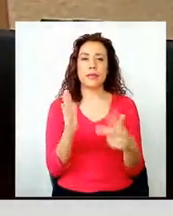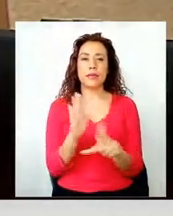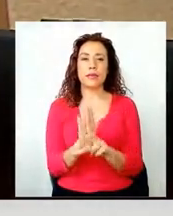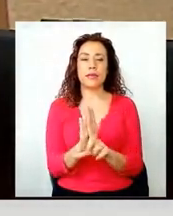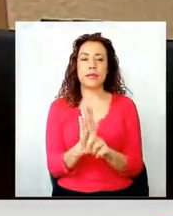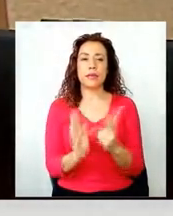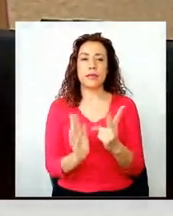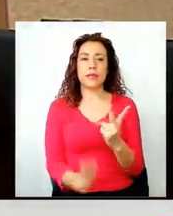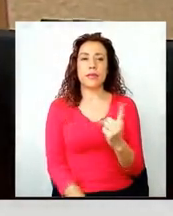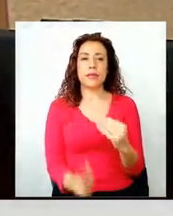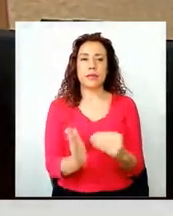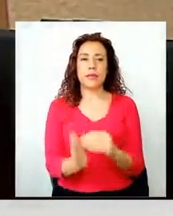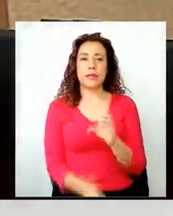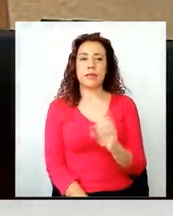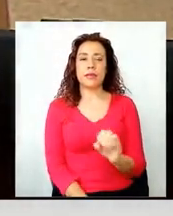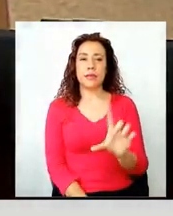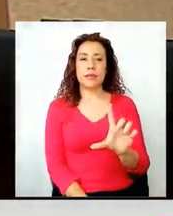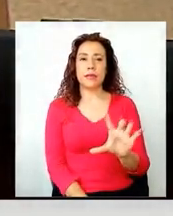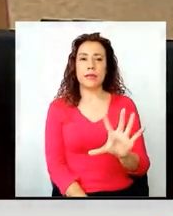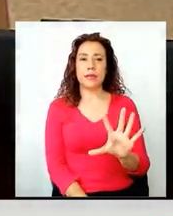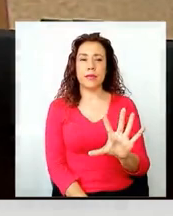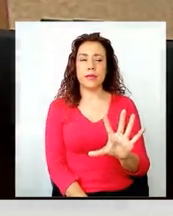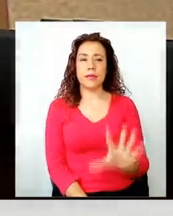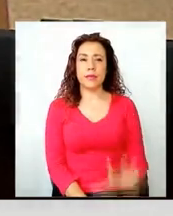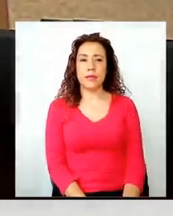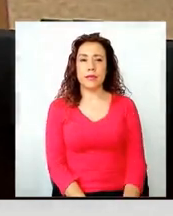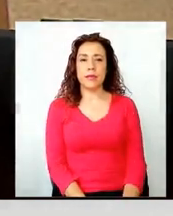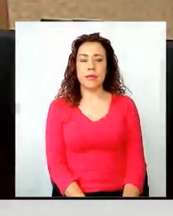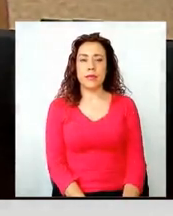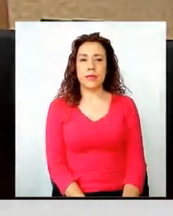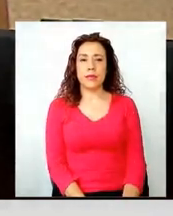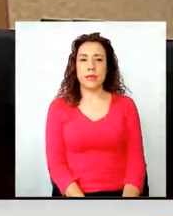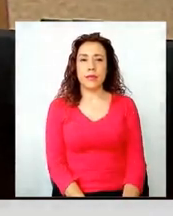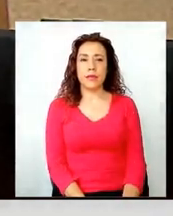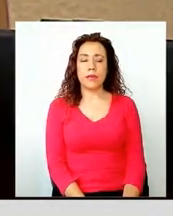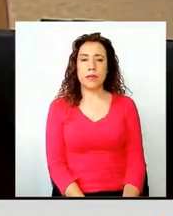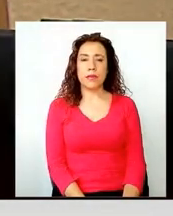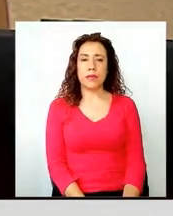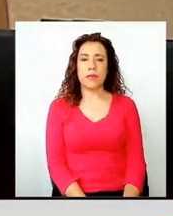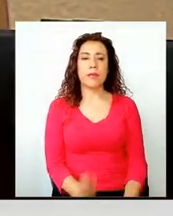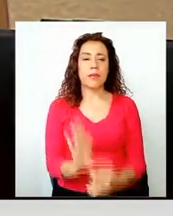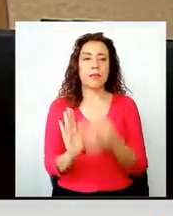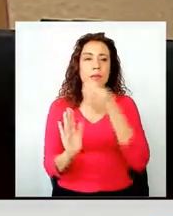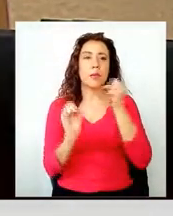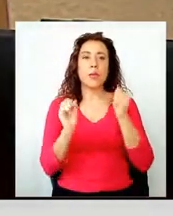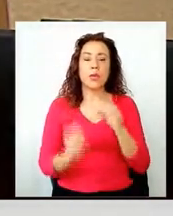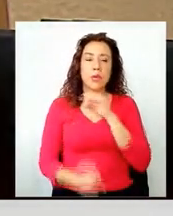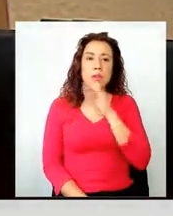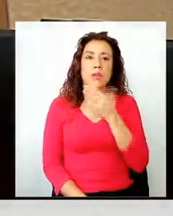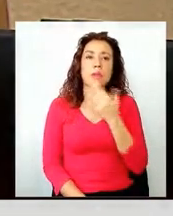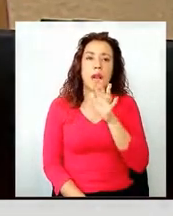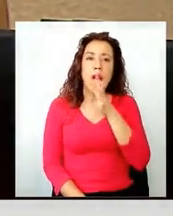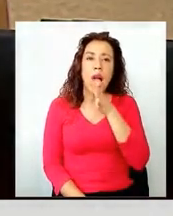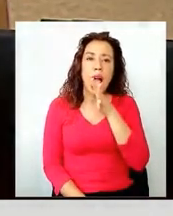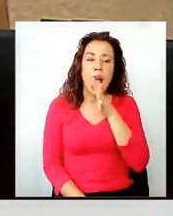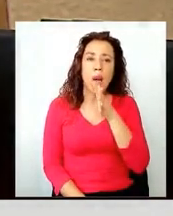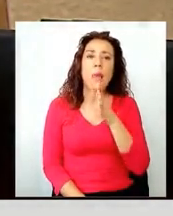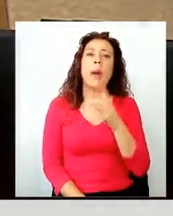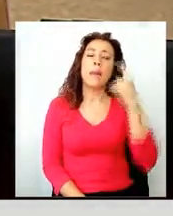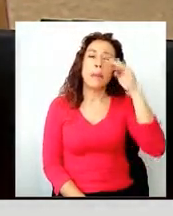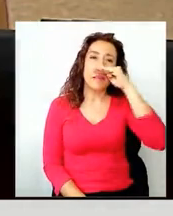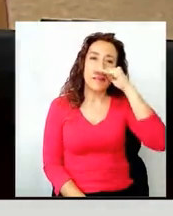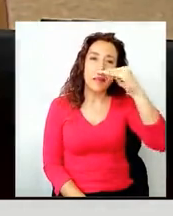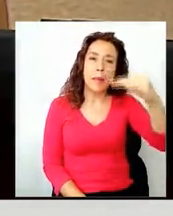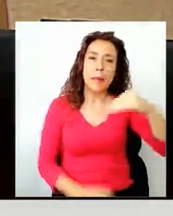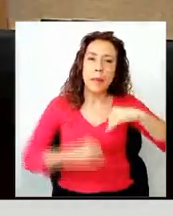21.075 cierto que dispone que se podrá usar también el agua en el uso Silva agropecuario que incluye el riesgo